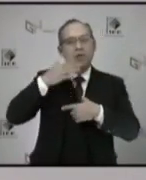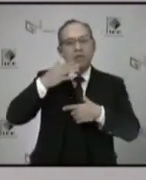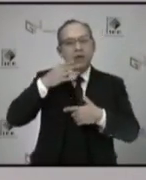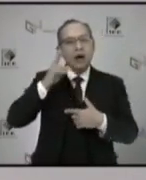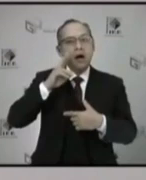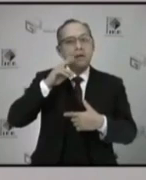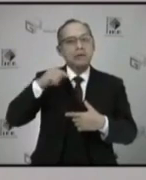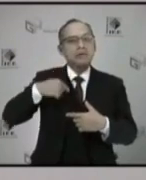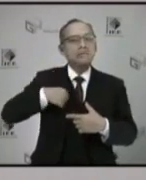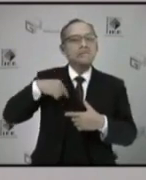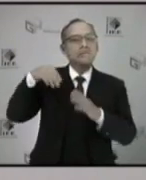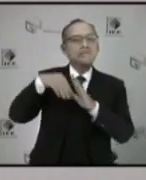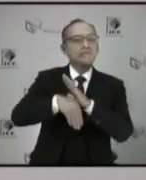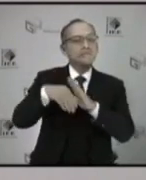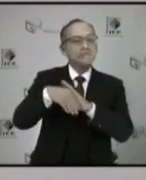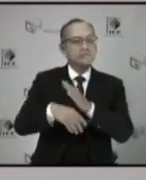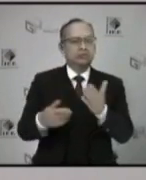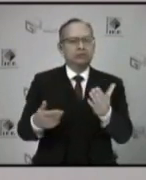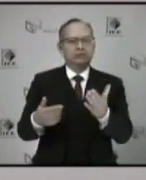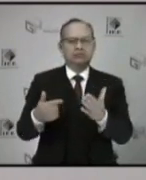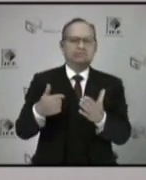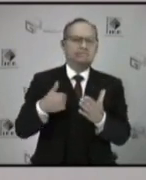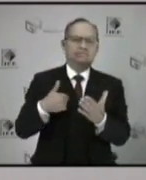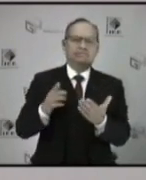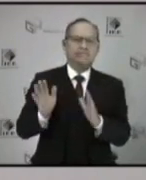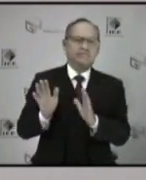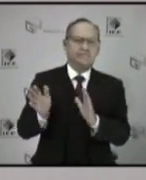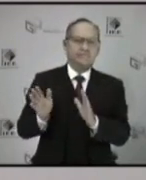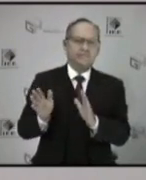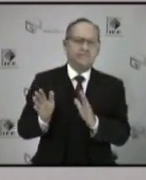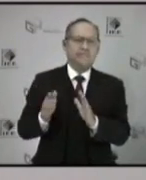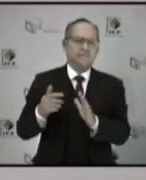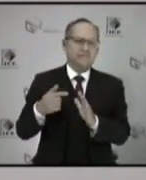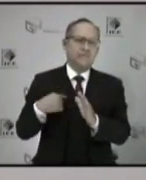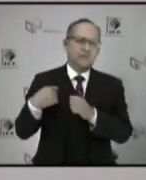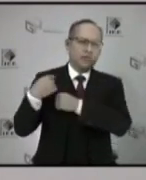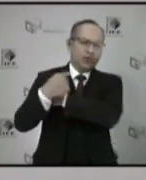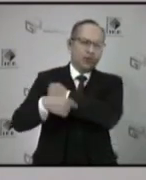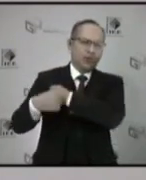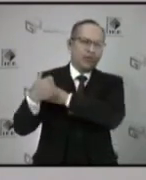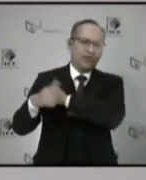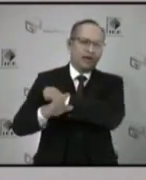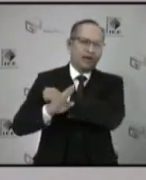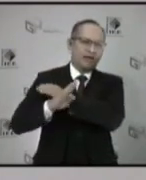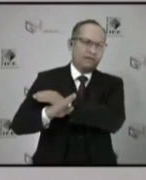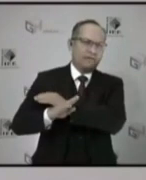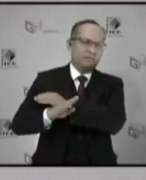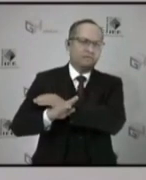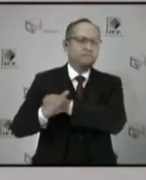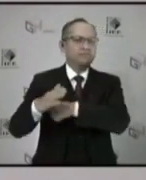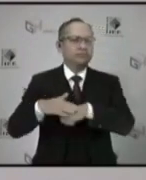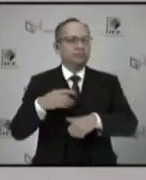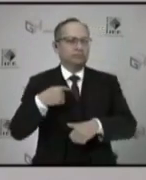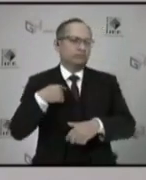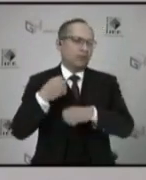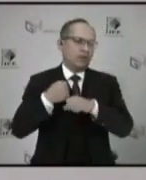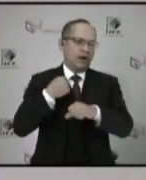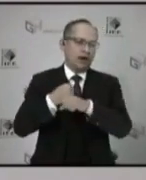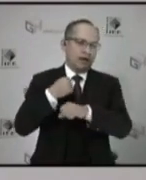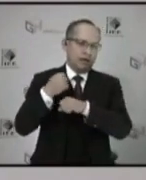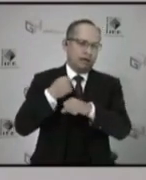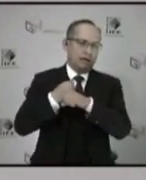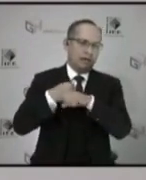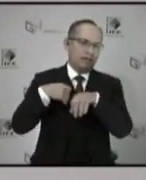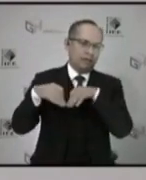que pudiera afectarme. Y soy inmune, porque son muchos años de trabajo, son muchos años de